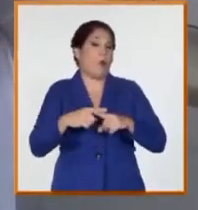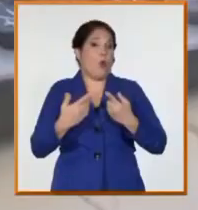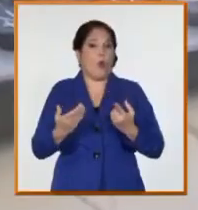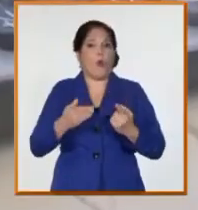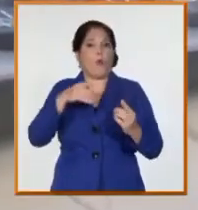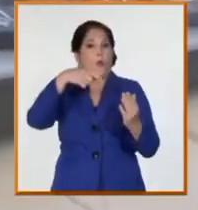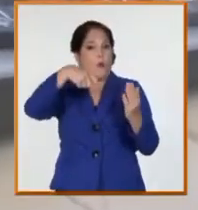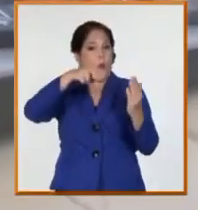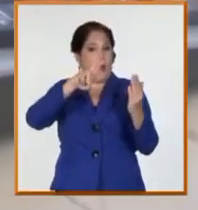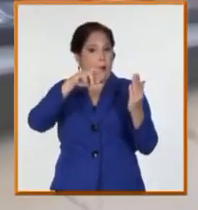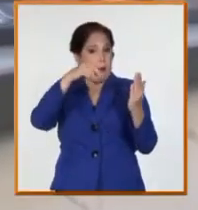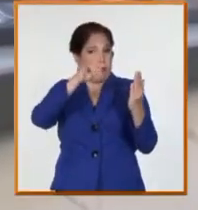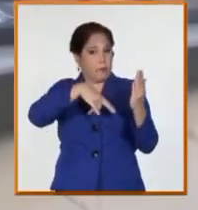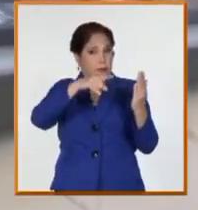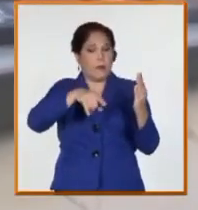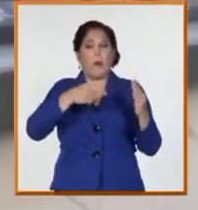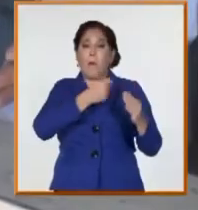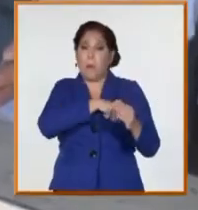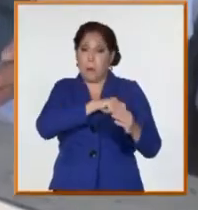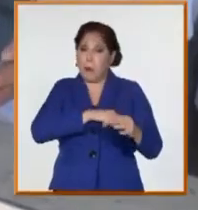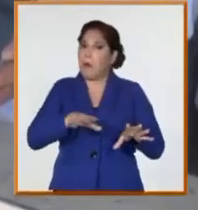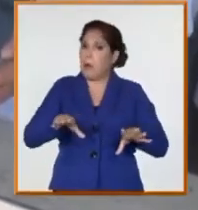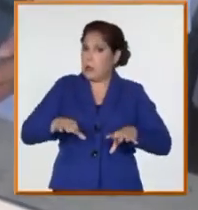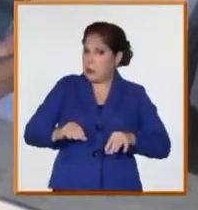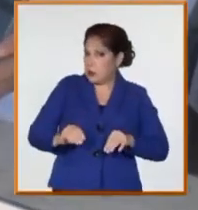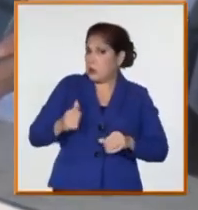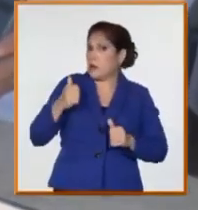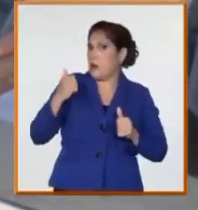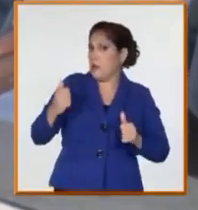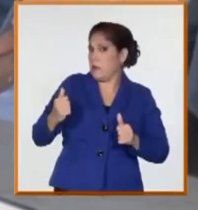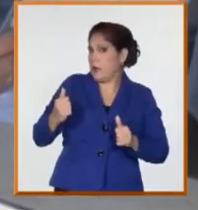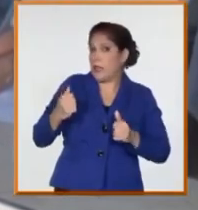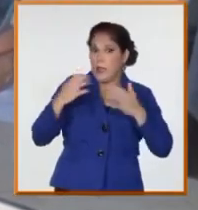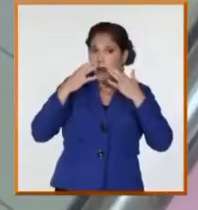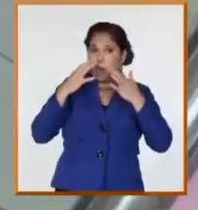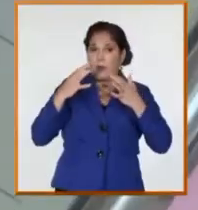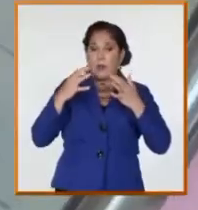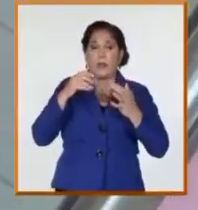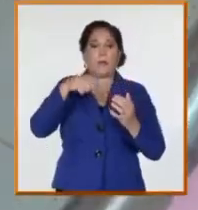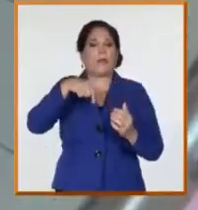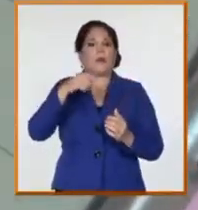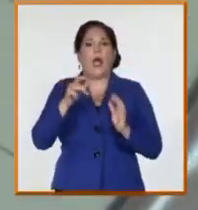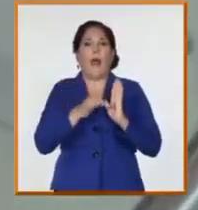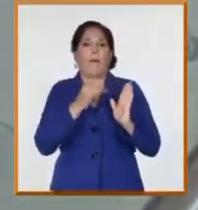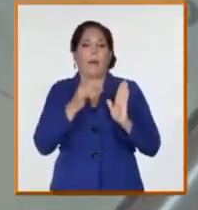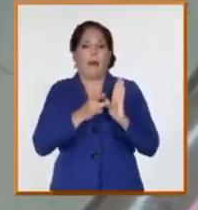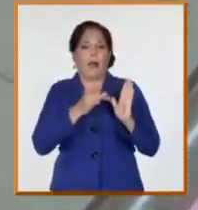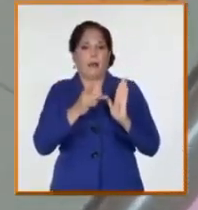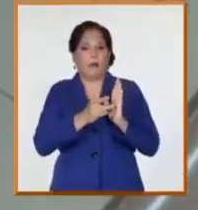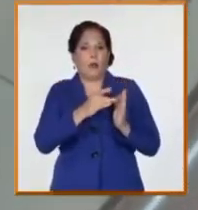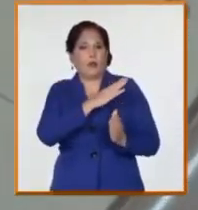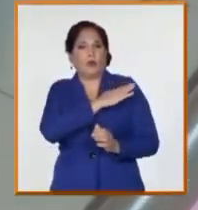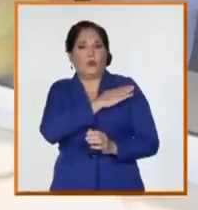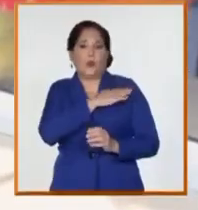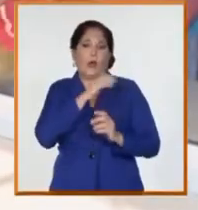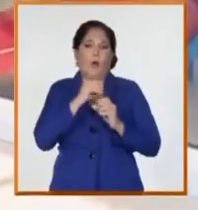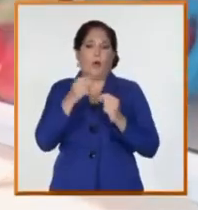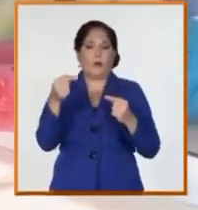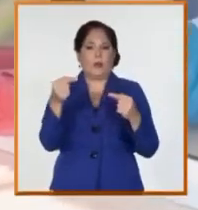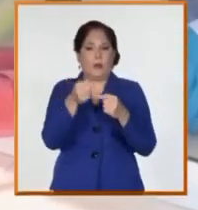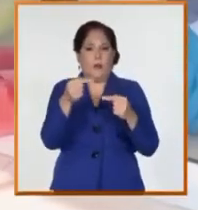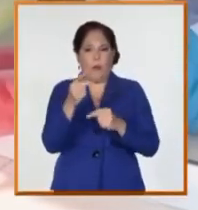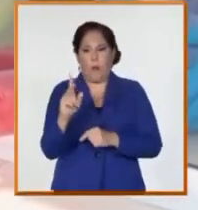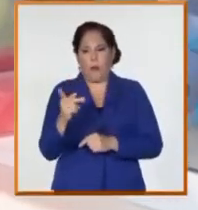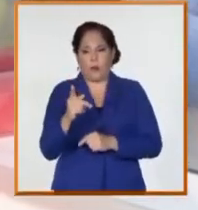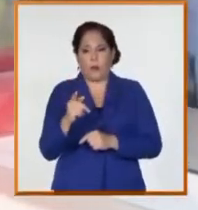pasarelas de pago tiene gran aceptación para ello solo es necesario que el cliente disponga de la aplicación móvil en zona o transfer móvil y